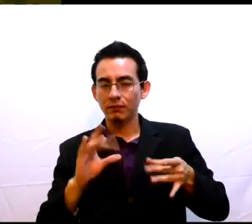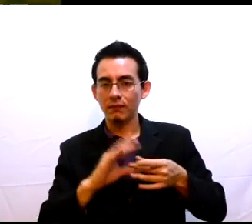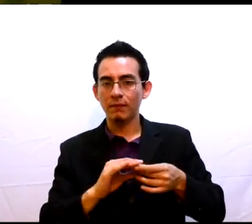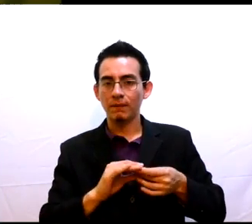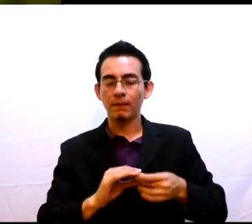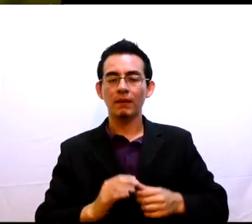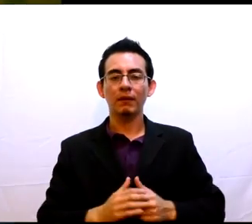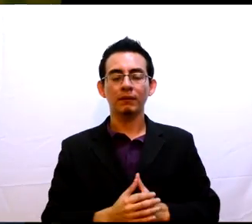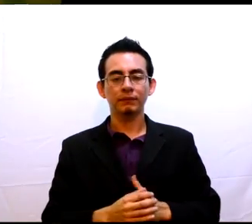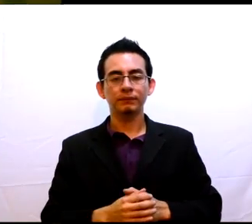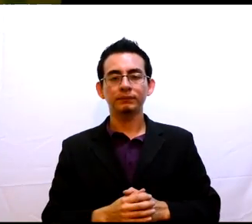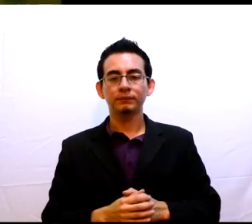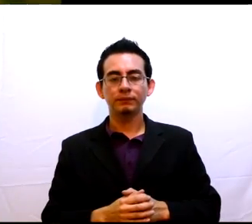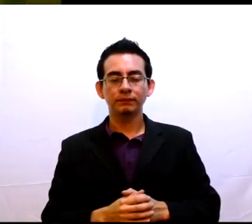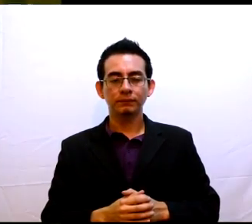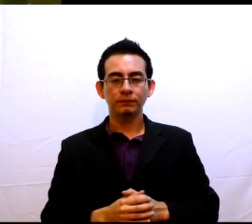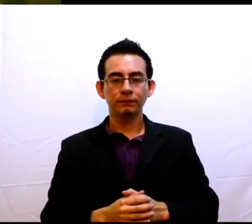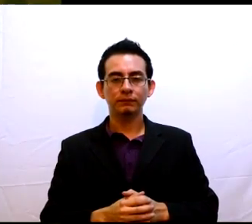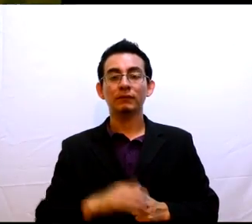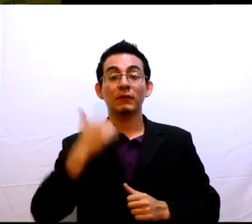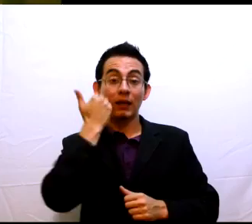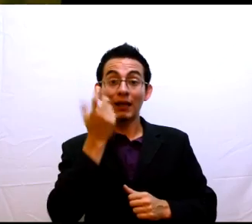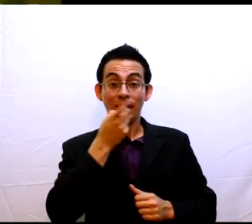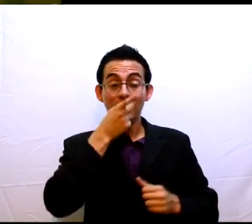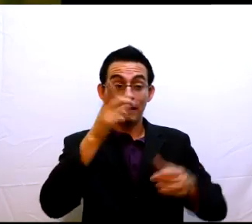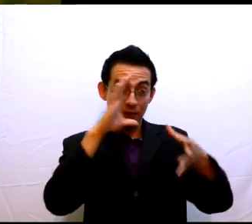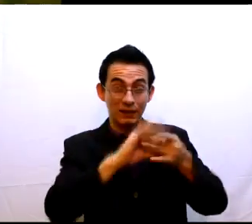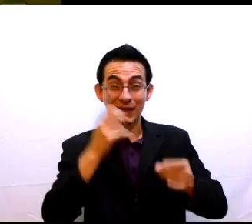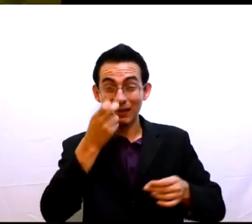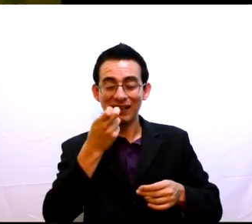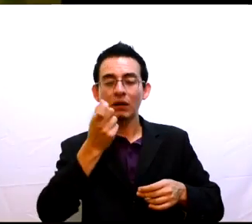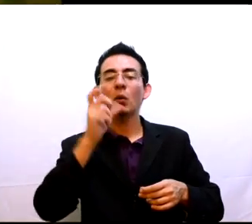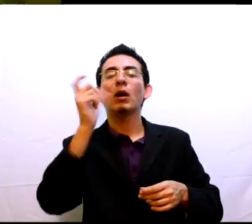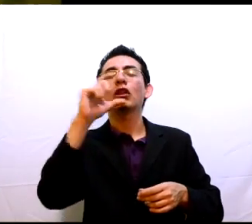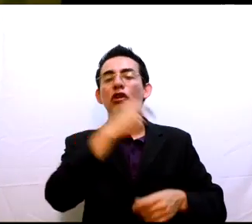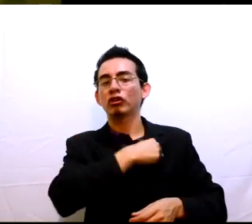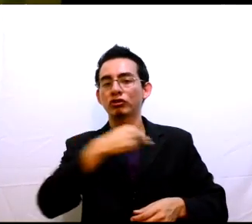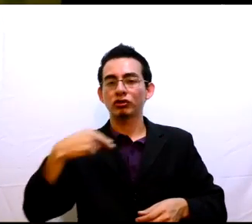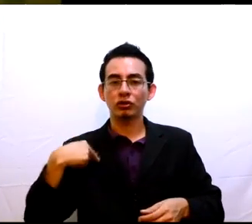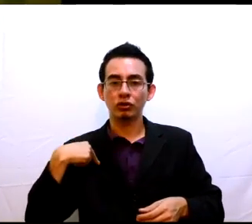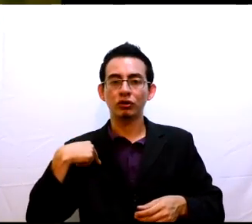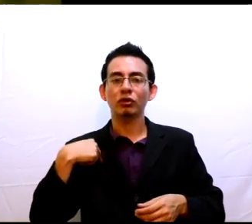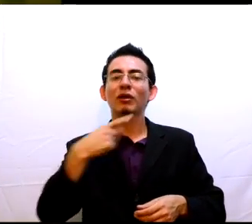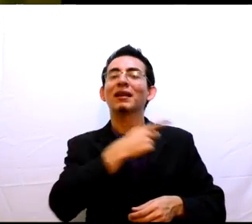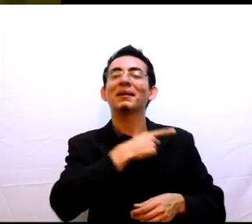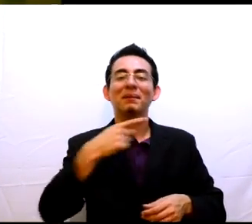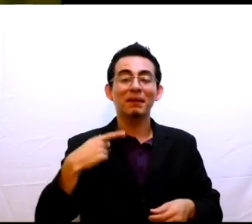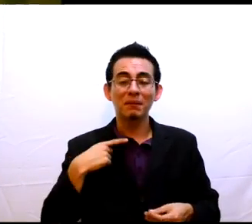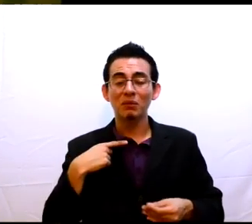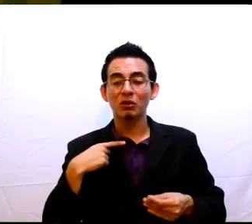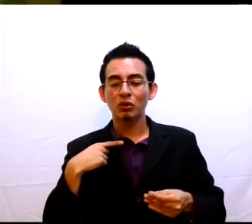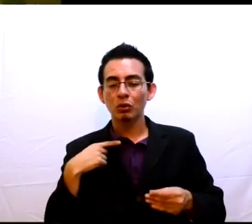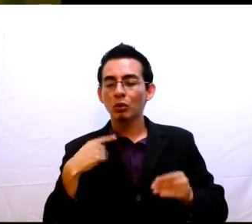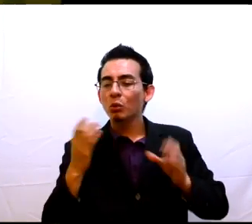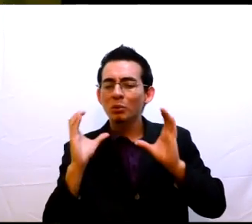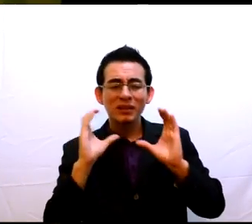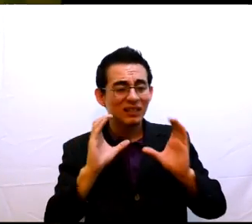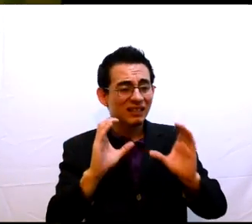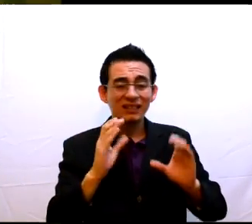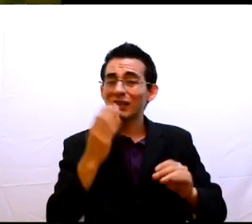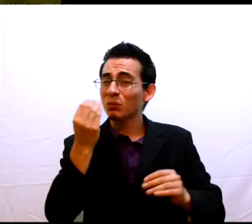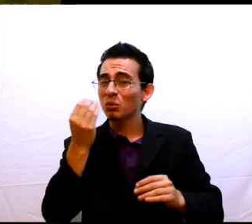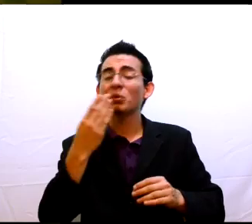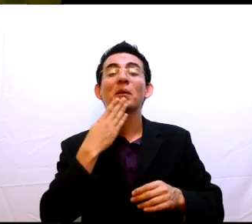trataré de explicarlo significa que nosotros debemos usar bien lo que dios nos ha dado